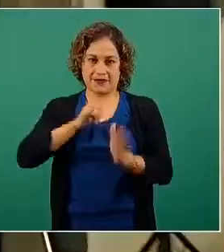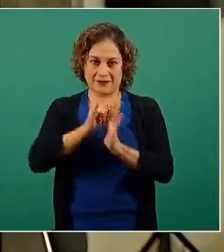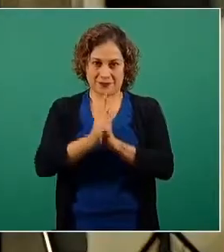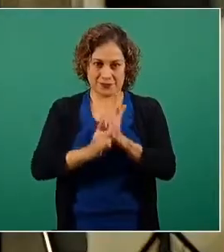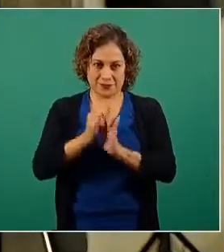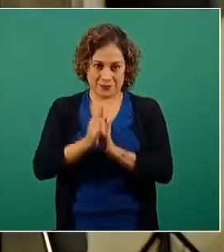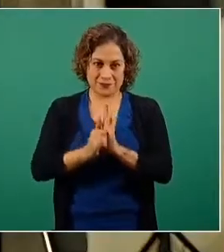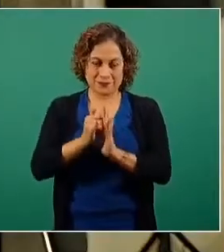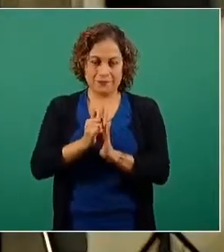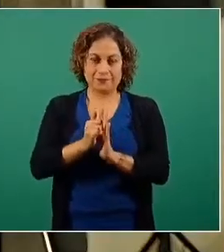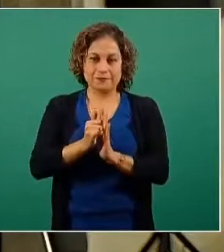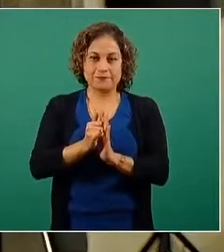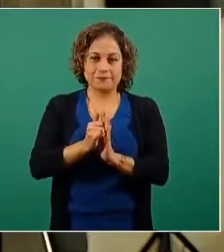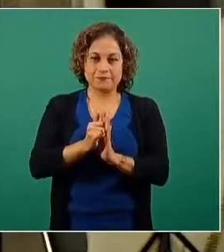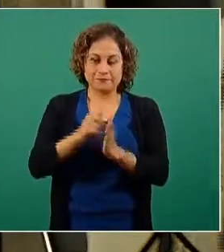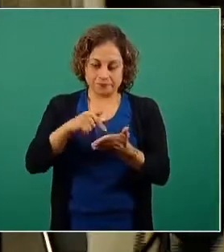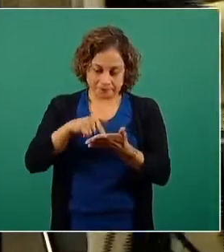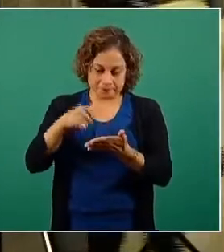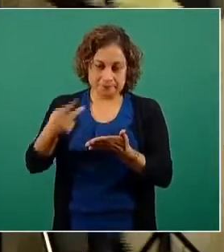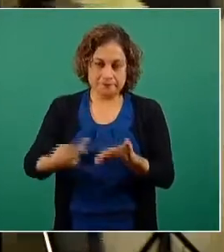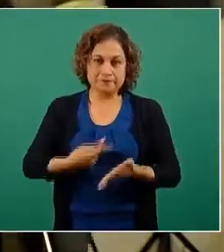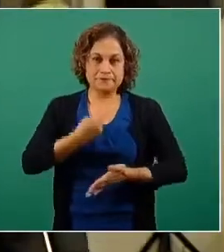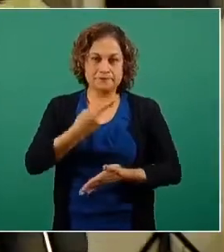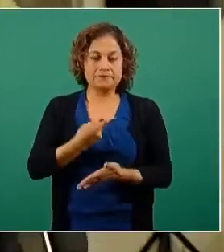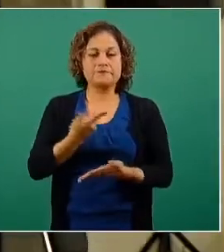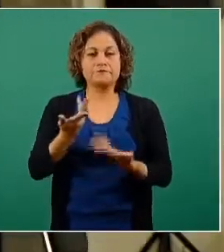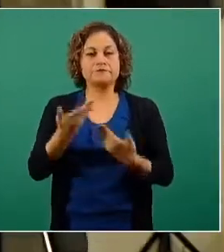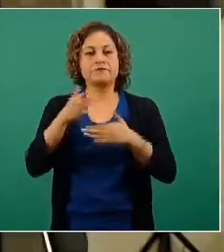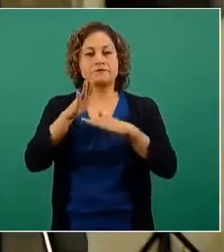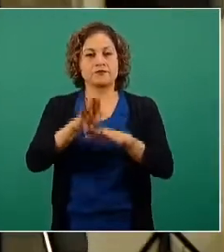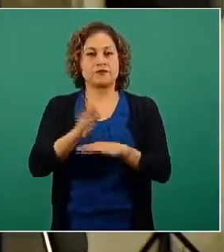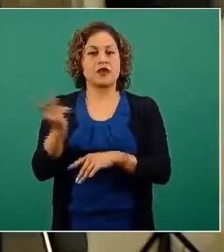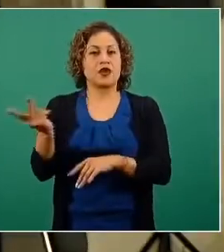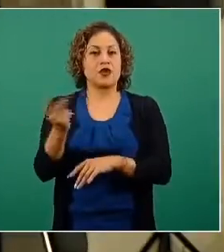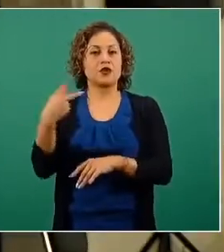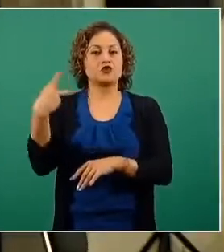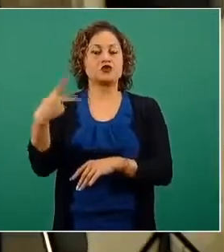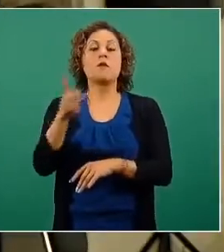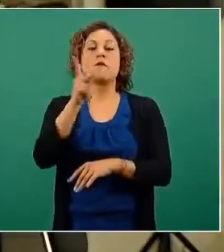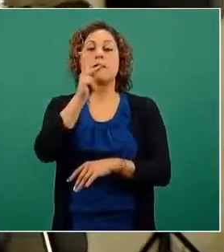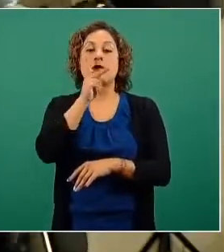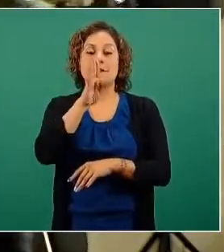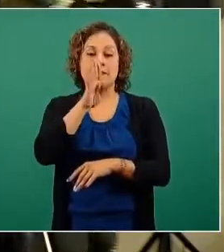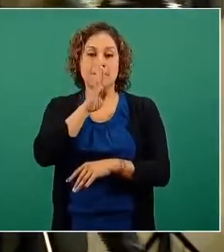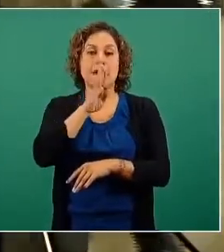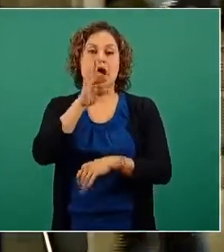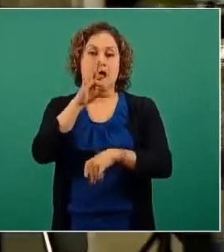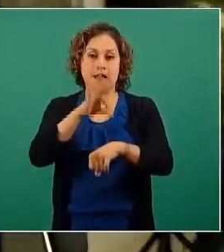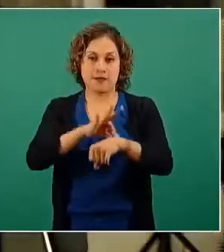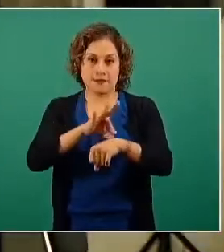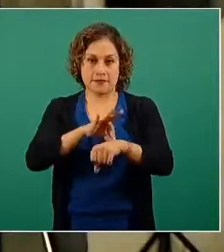Me pregunta acerca de que sus papás son médicos y